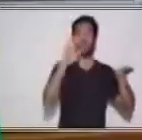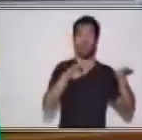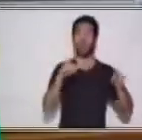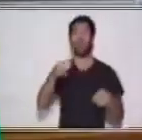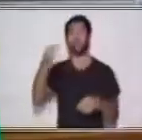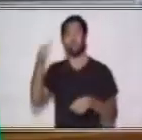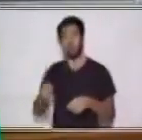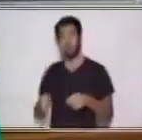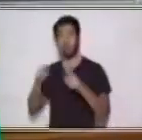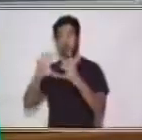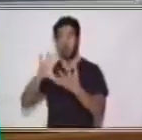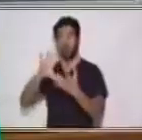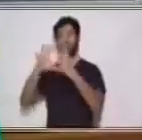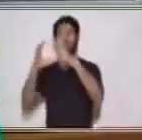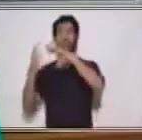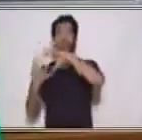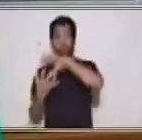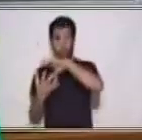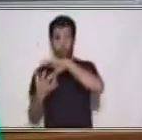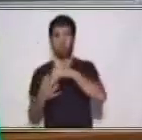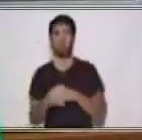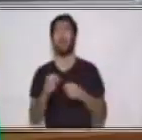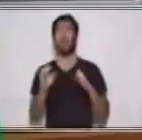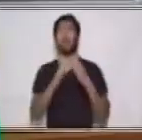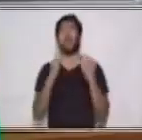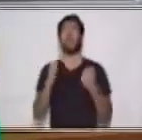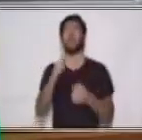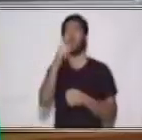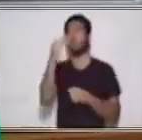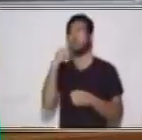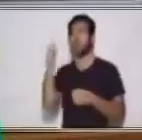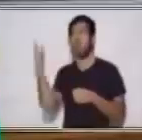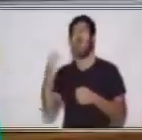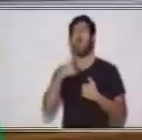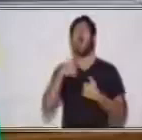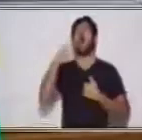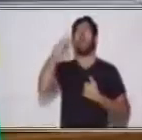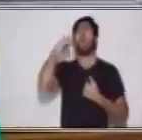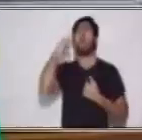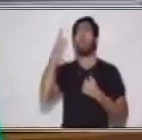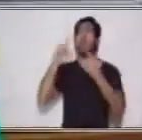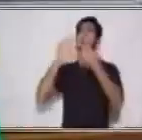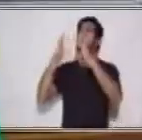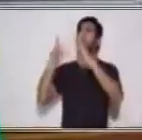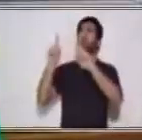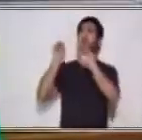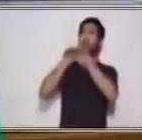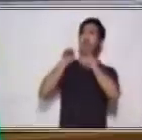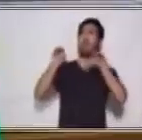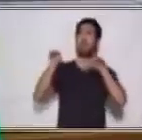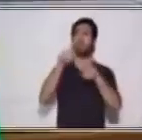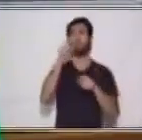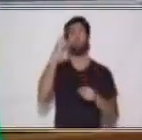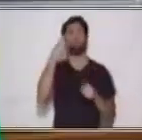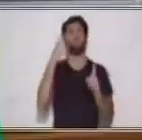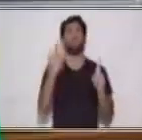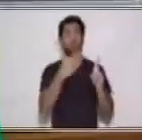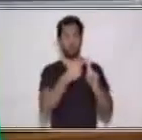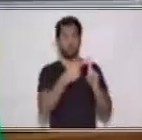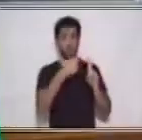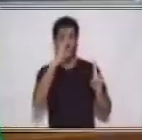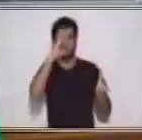redonda, ¿cuál crees tú que es el punto de vista que se aplicó a la creencia que la Tierra era plana? ¿Objetivo o